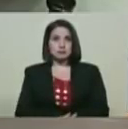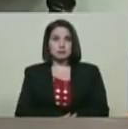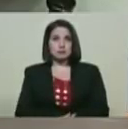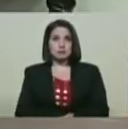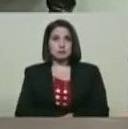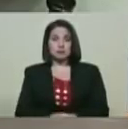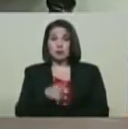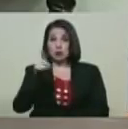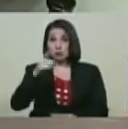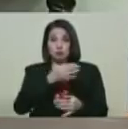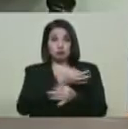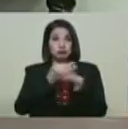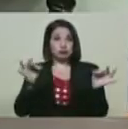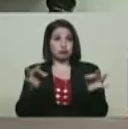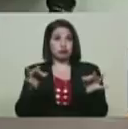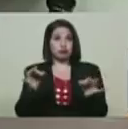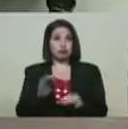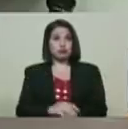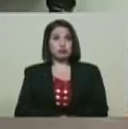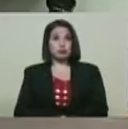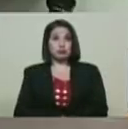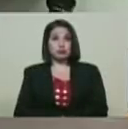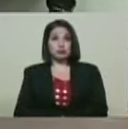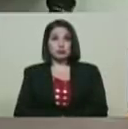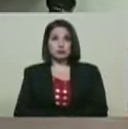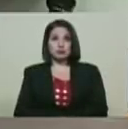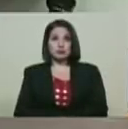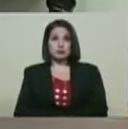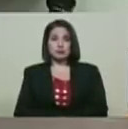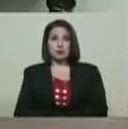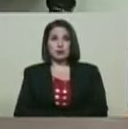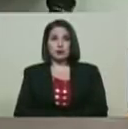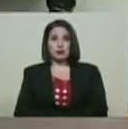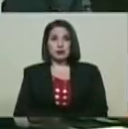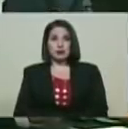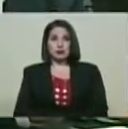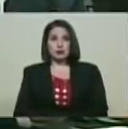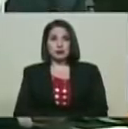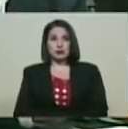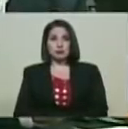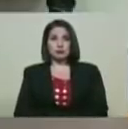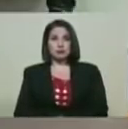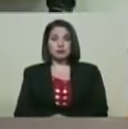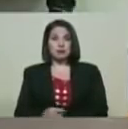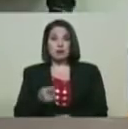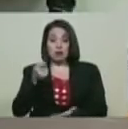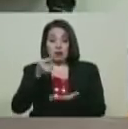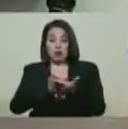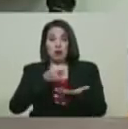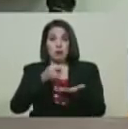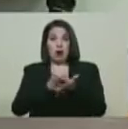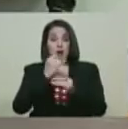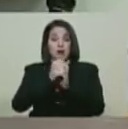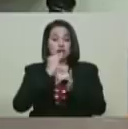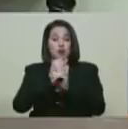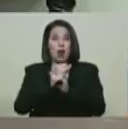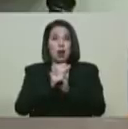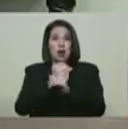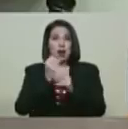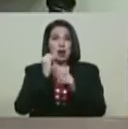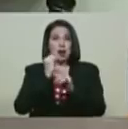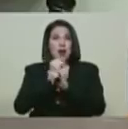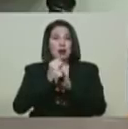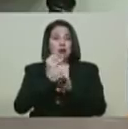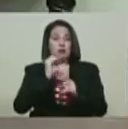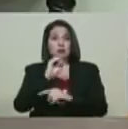Ya tú te volviste un experto también. El wallet, su billetera virtual, la cual